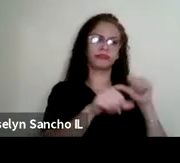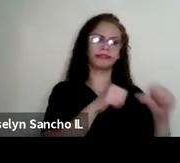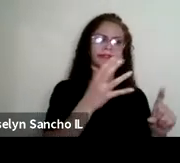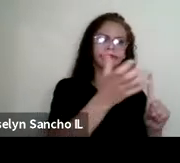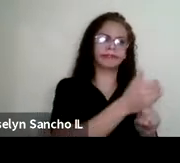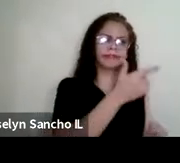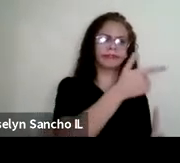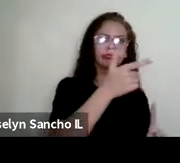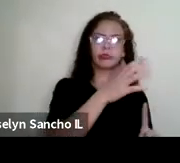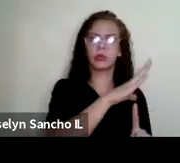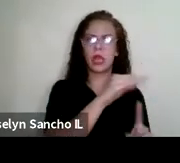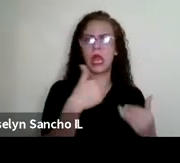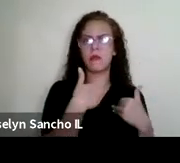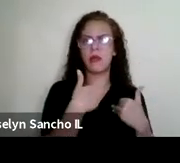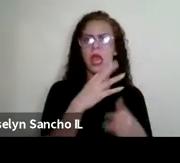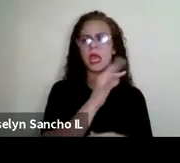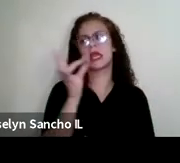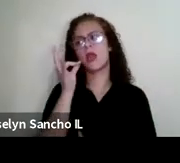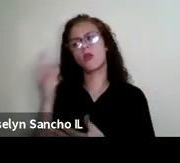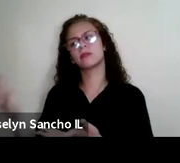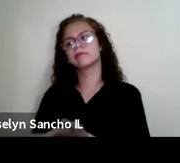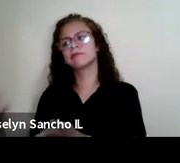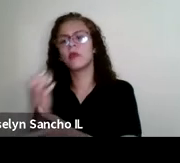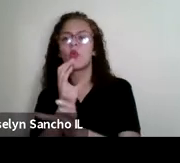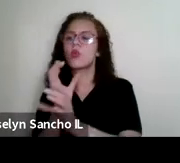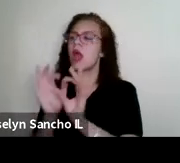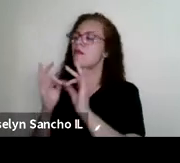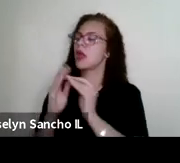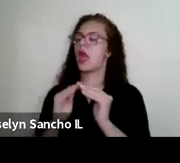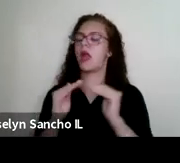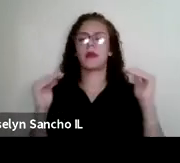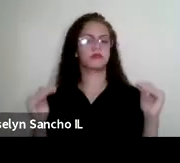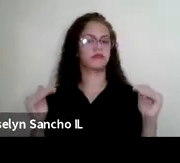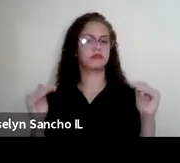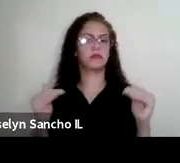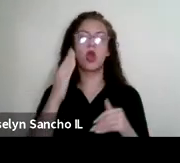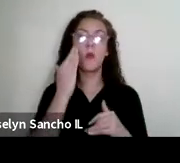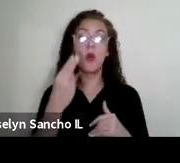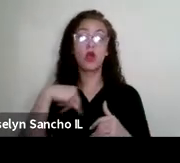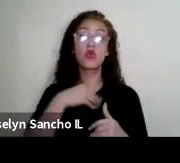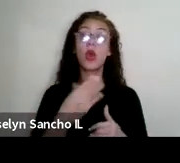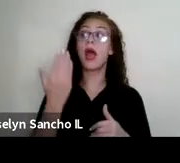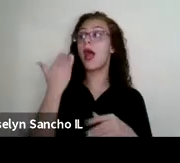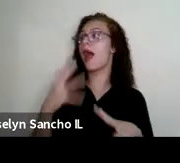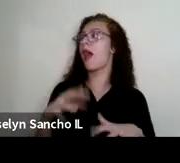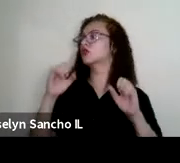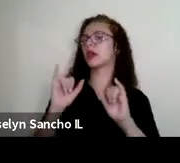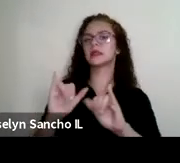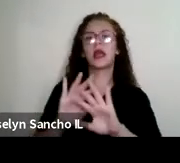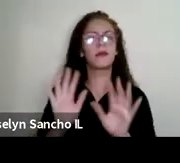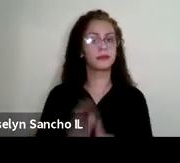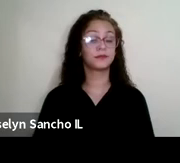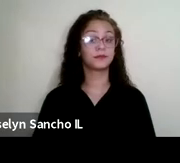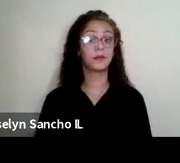cazar y las mujeres eran recolectoras y cuidaban la familia, porque lo habíamos asumido simplemente.